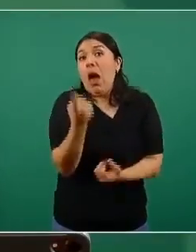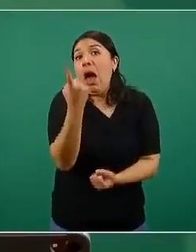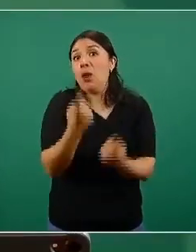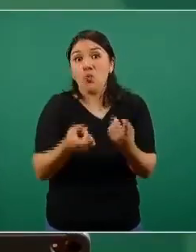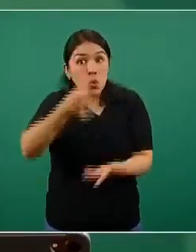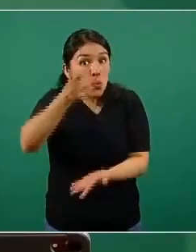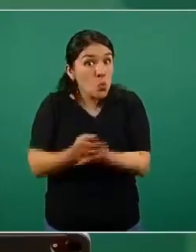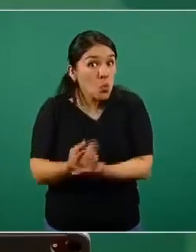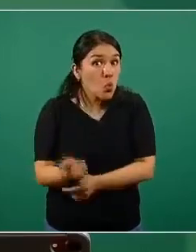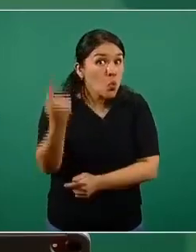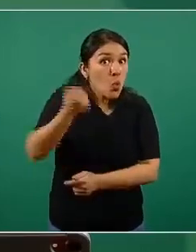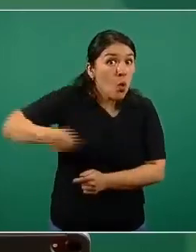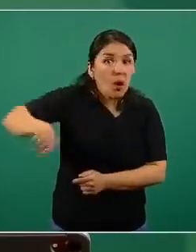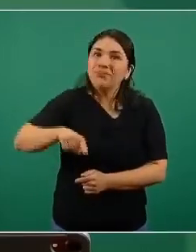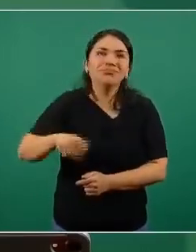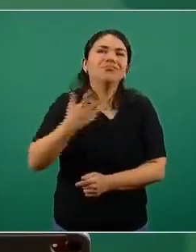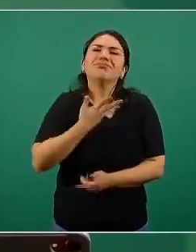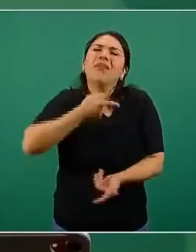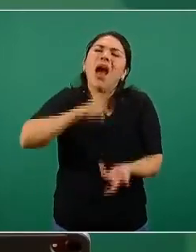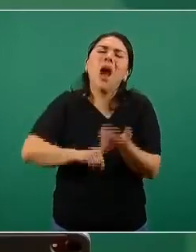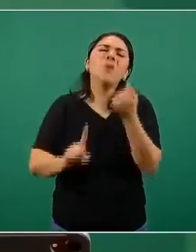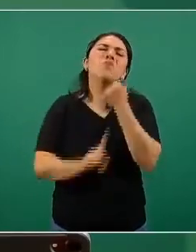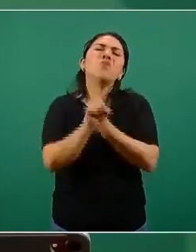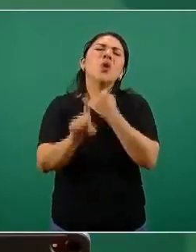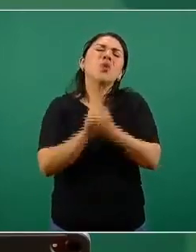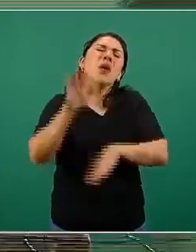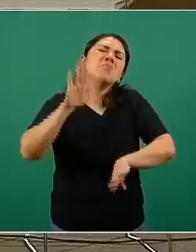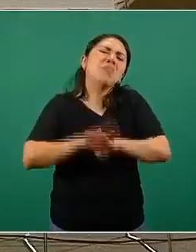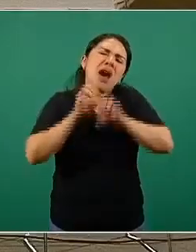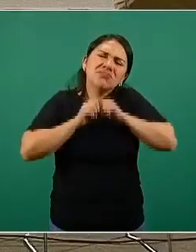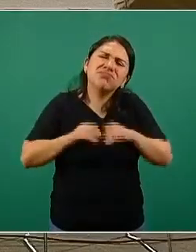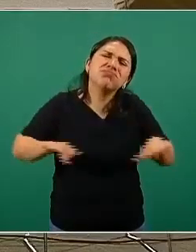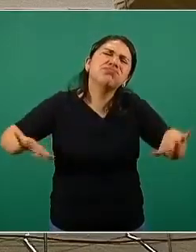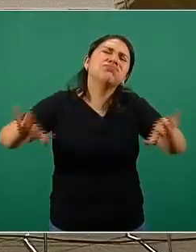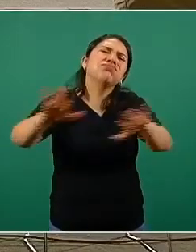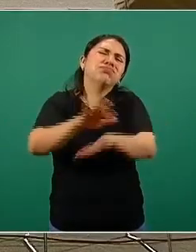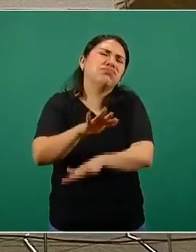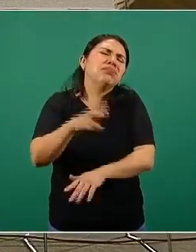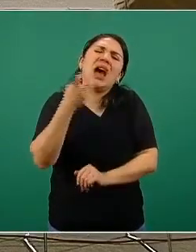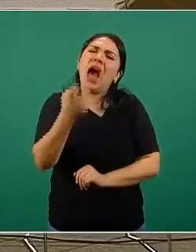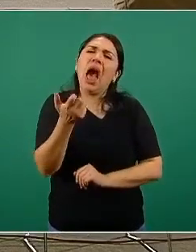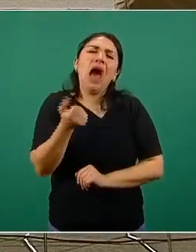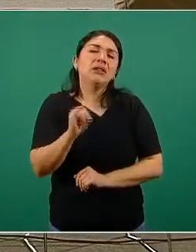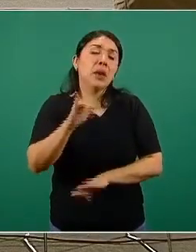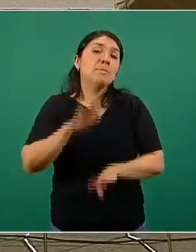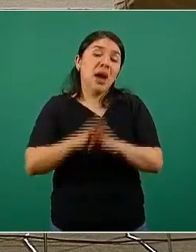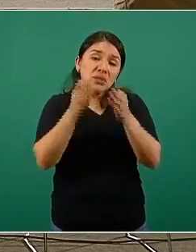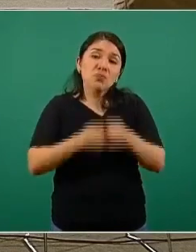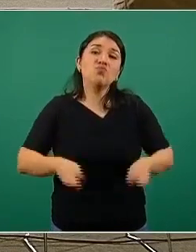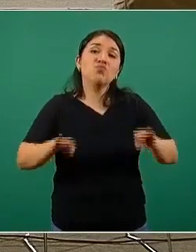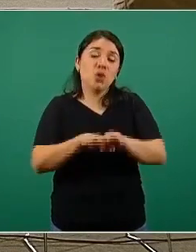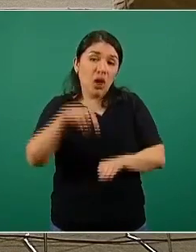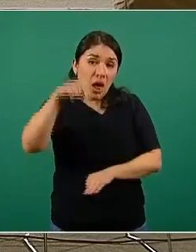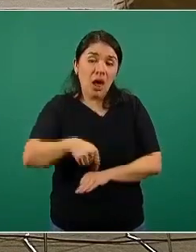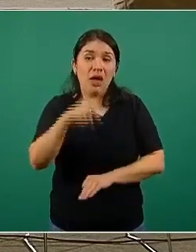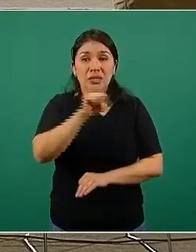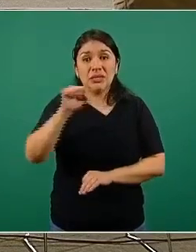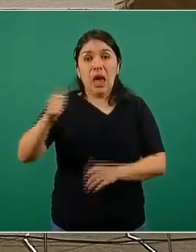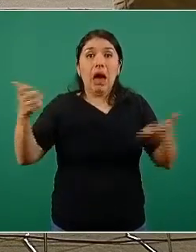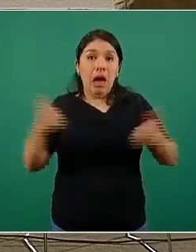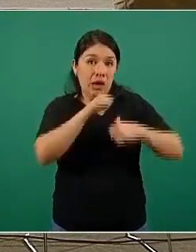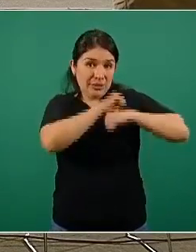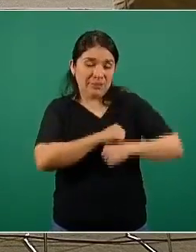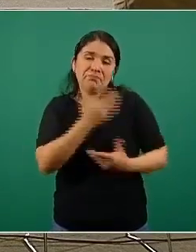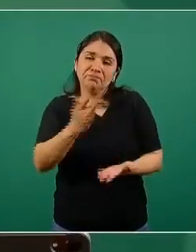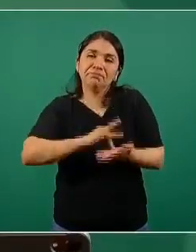los únicos. Es un problema crónico, es un problema muy disperso y es parte de una de las grandes prioridades que tenemos en la Secretaría de Salud. Pues